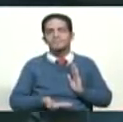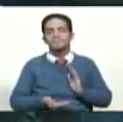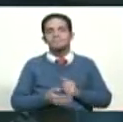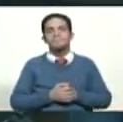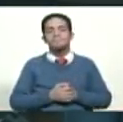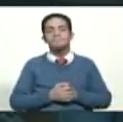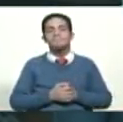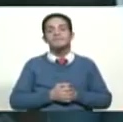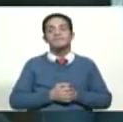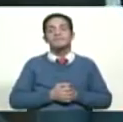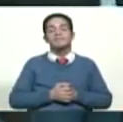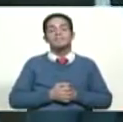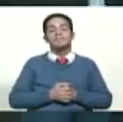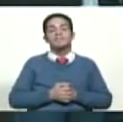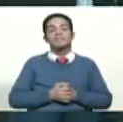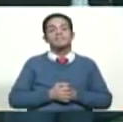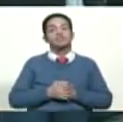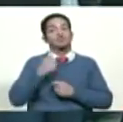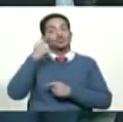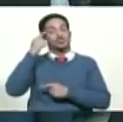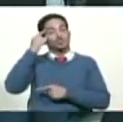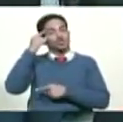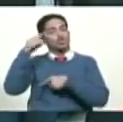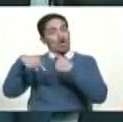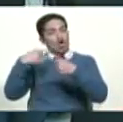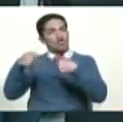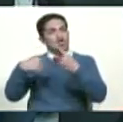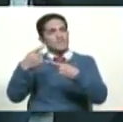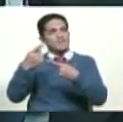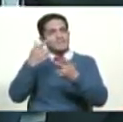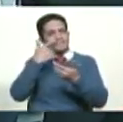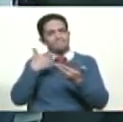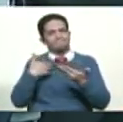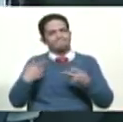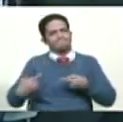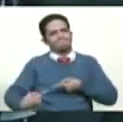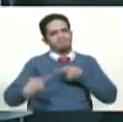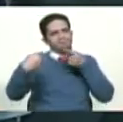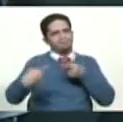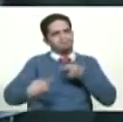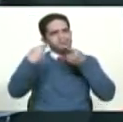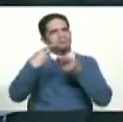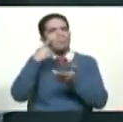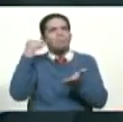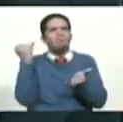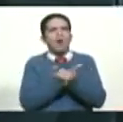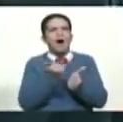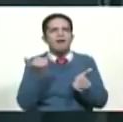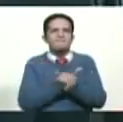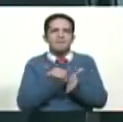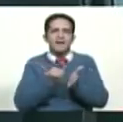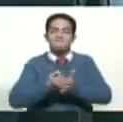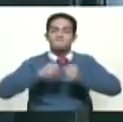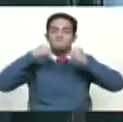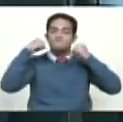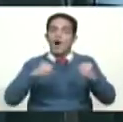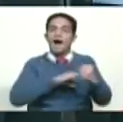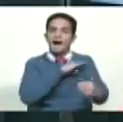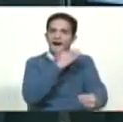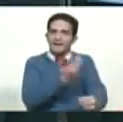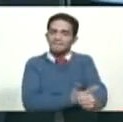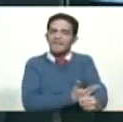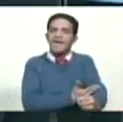pasa, mientras enfrento pruebas cada vez más fuertes, cada día que